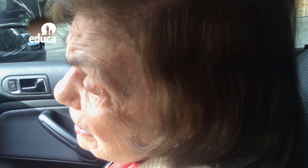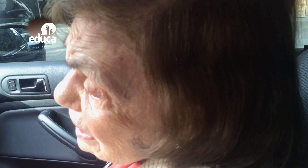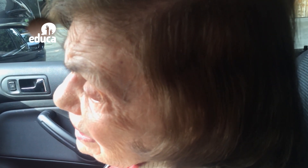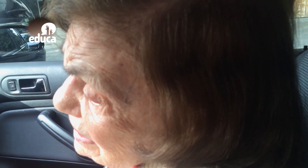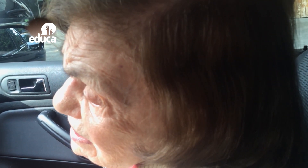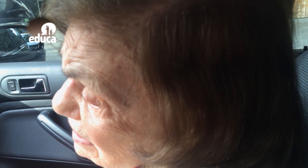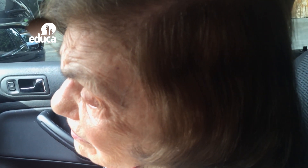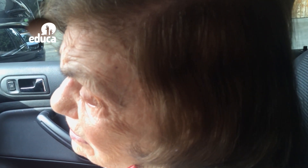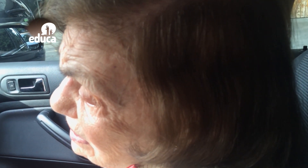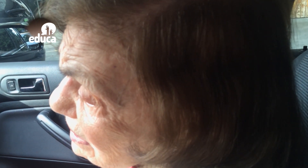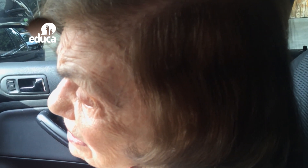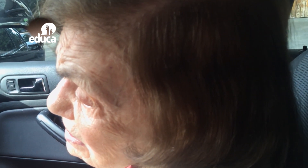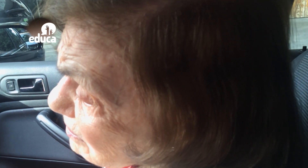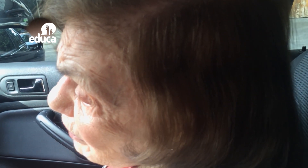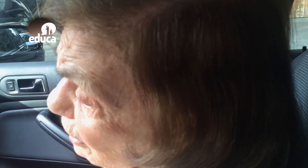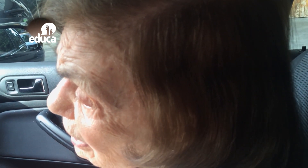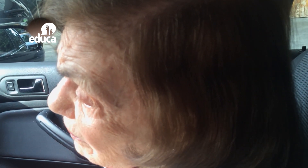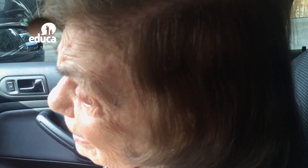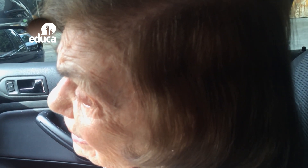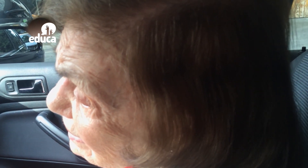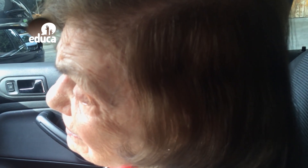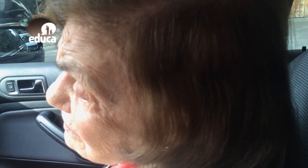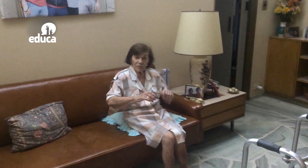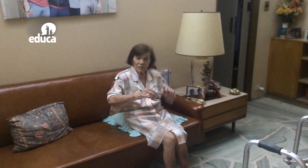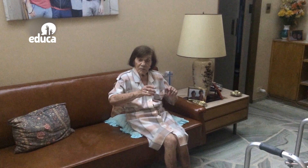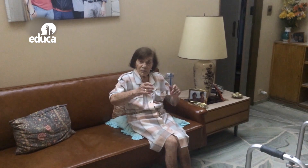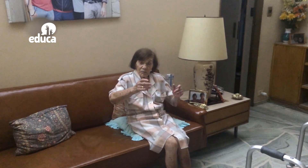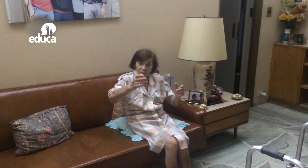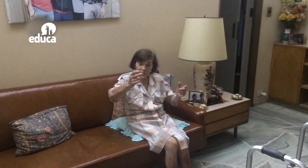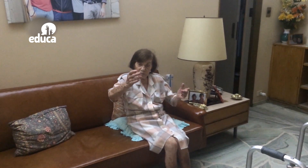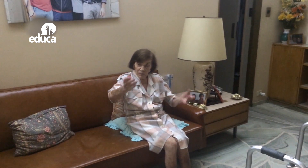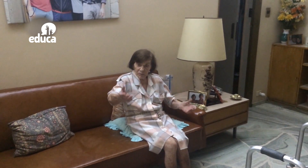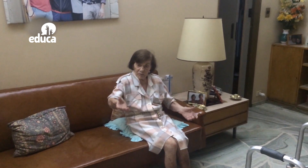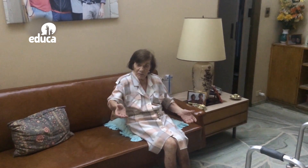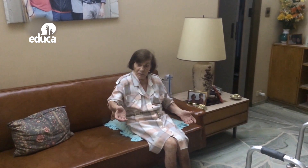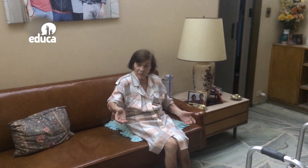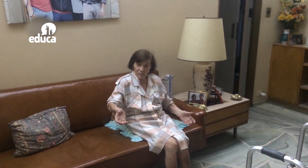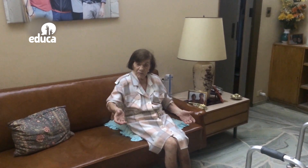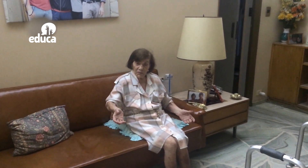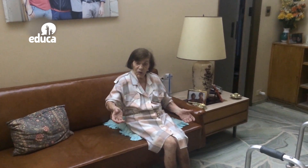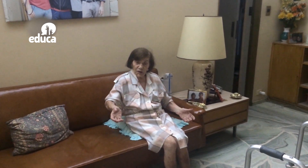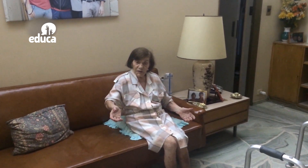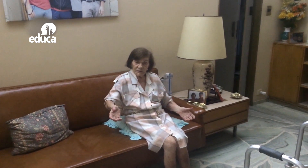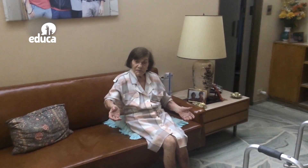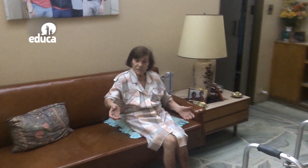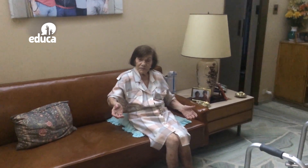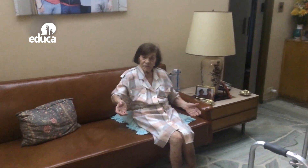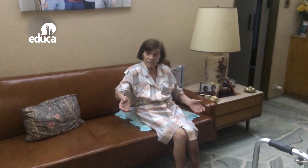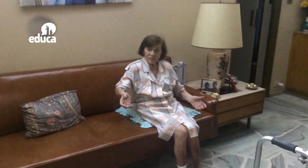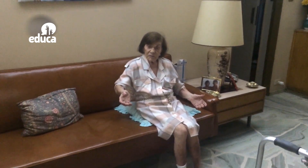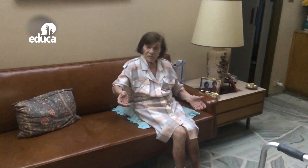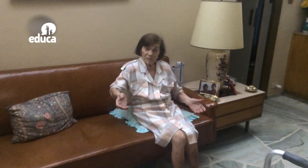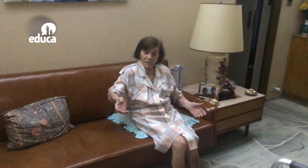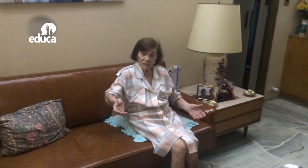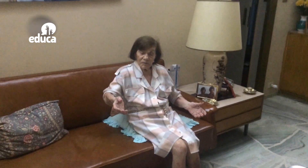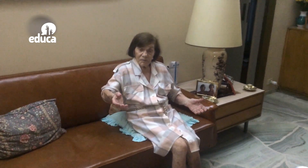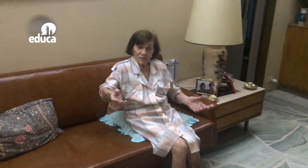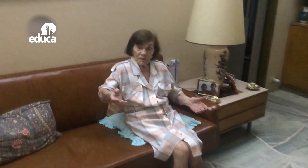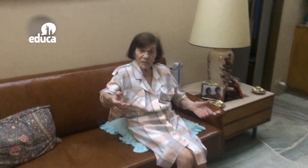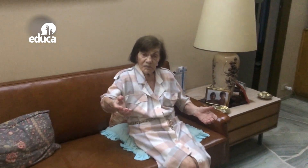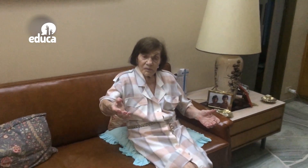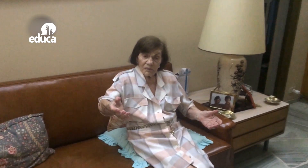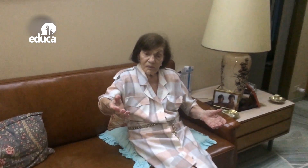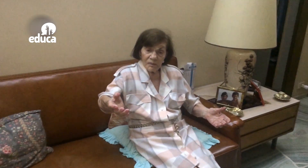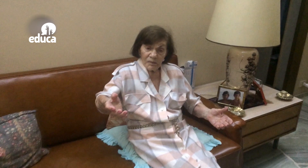cortó. Me quedé sin poder ver. No terminaba de entender lo que mi abuela quería